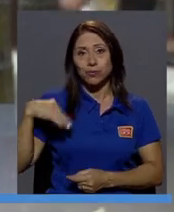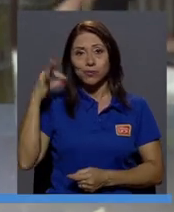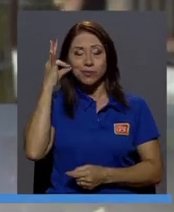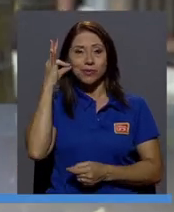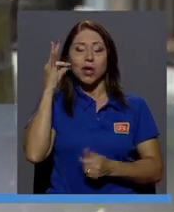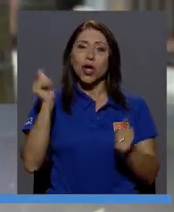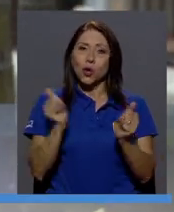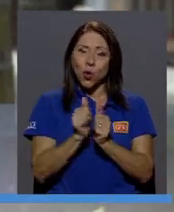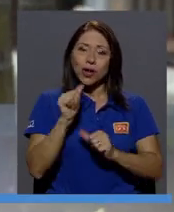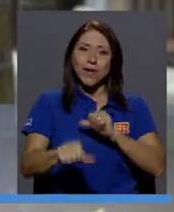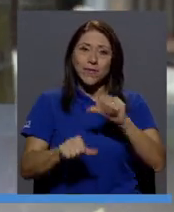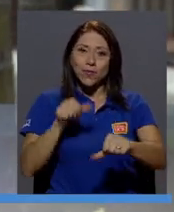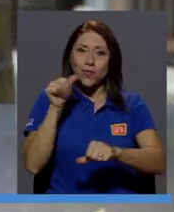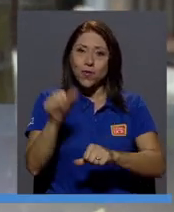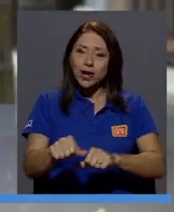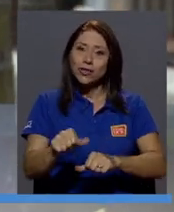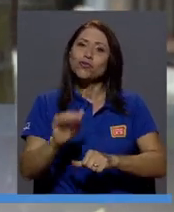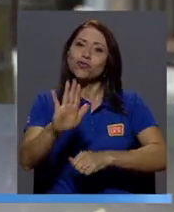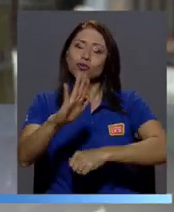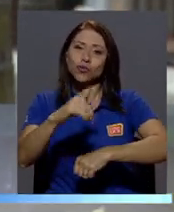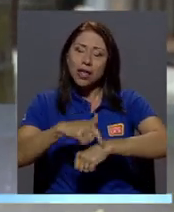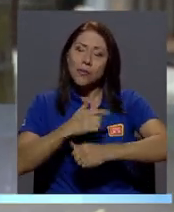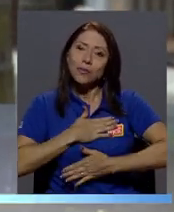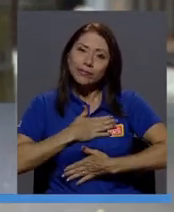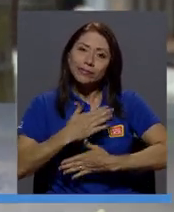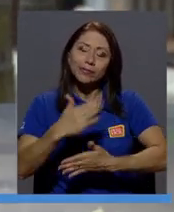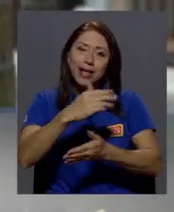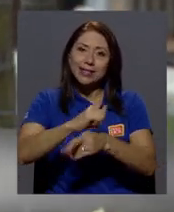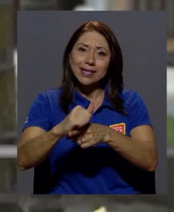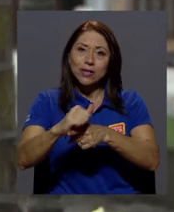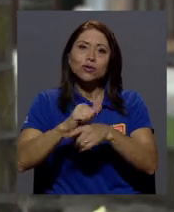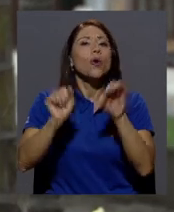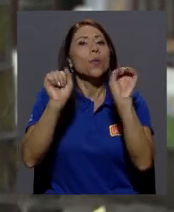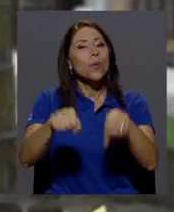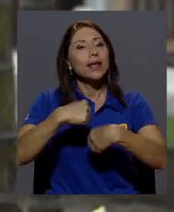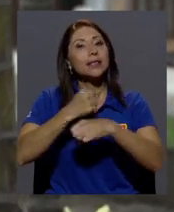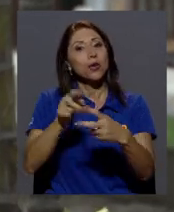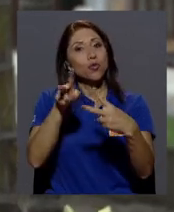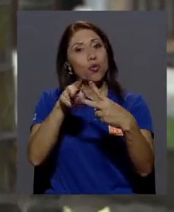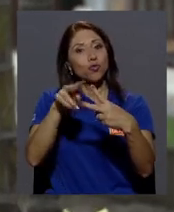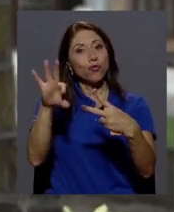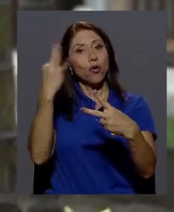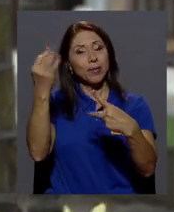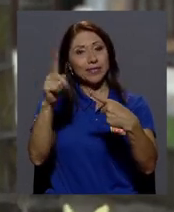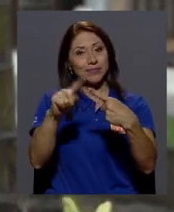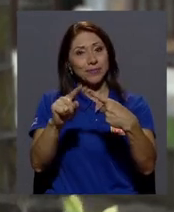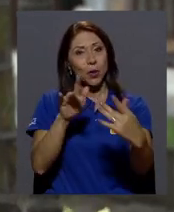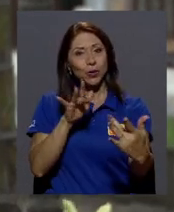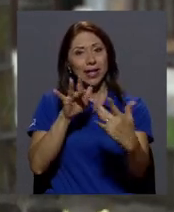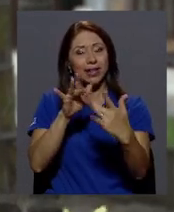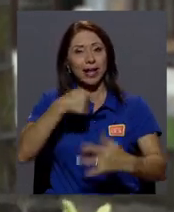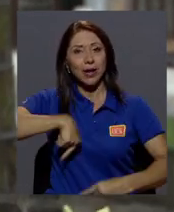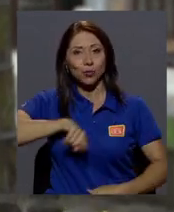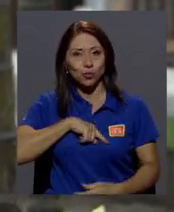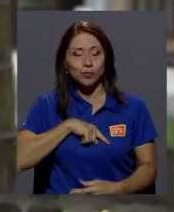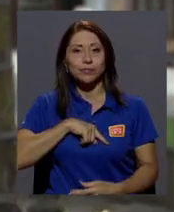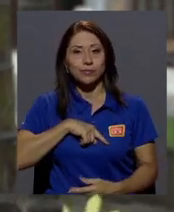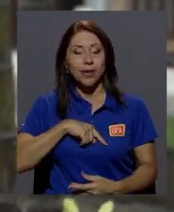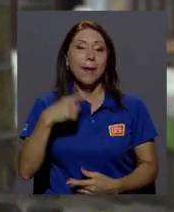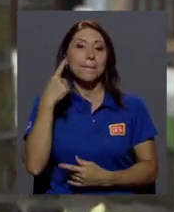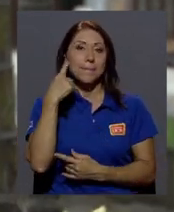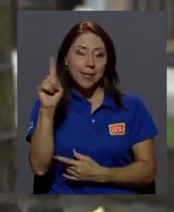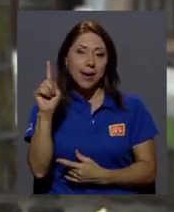tanto esfuerzo dedican su tiempo para ensayos, pueden hacerlo de dos formas: contactarnos